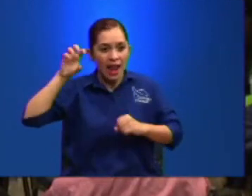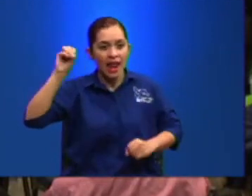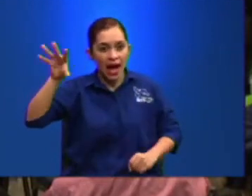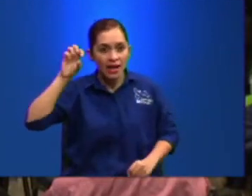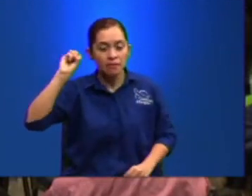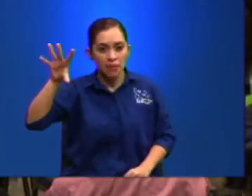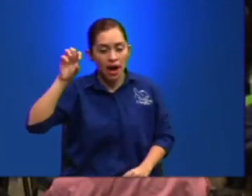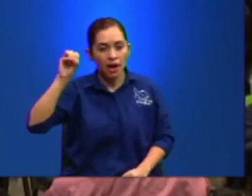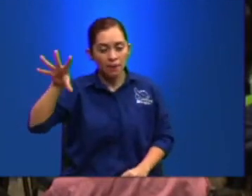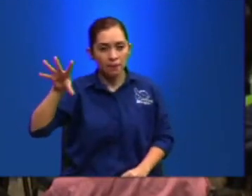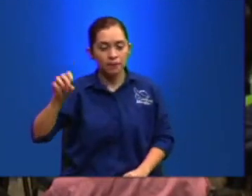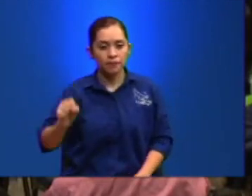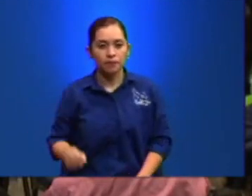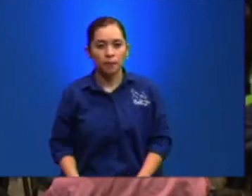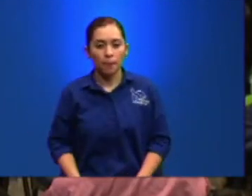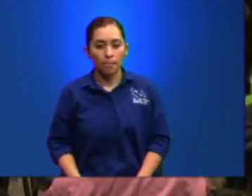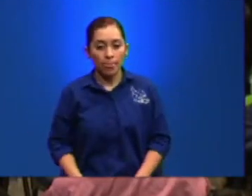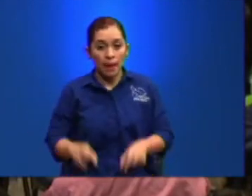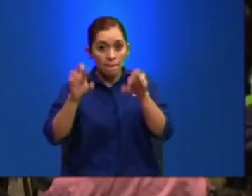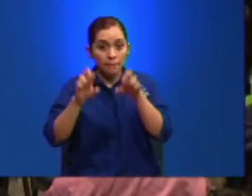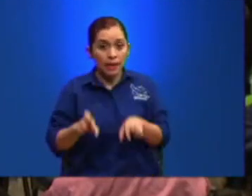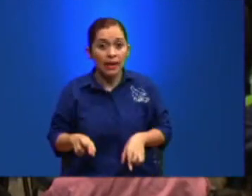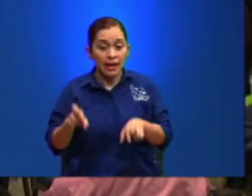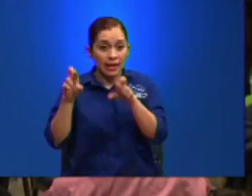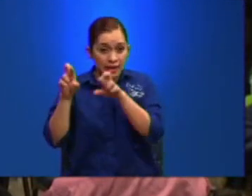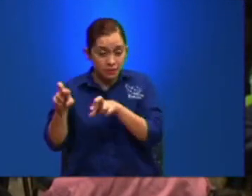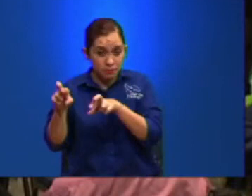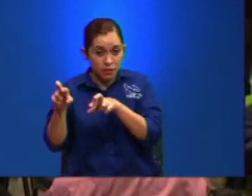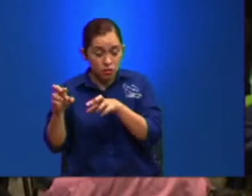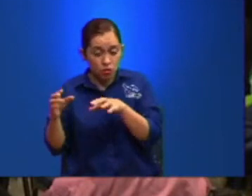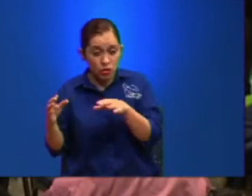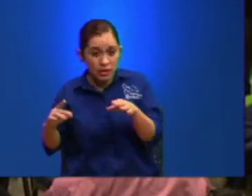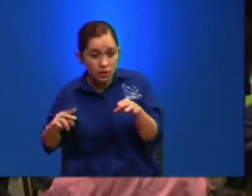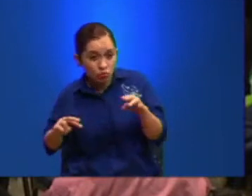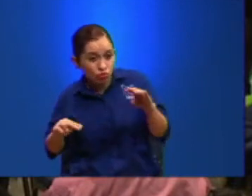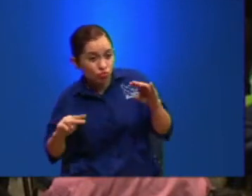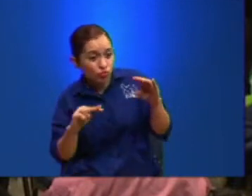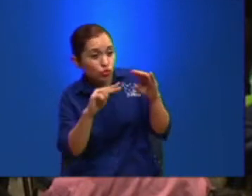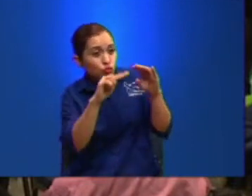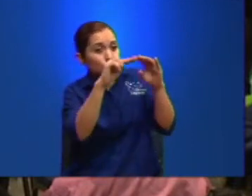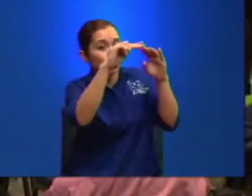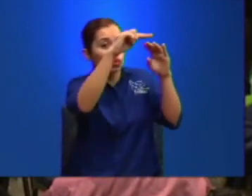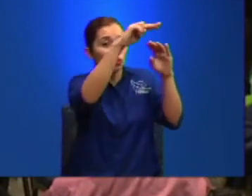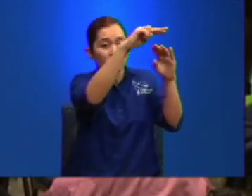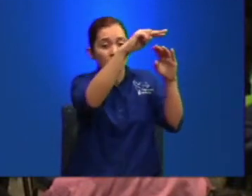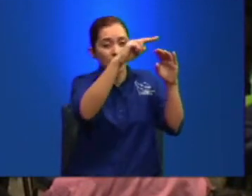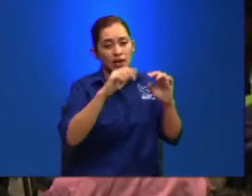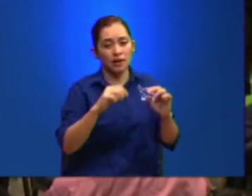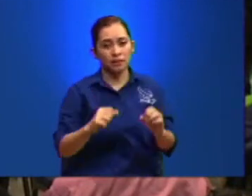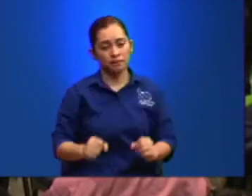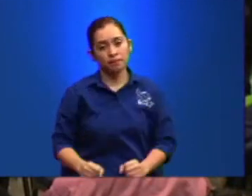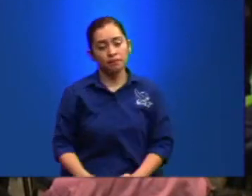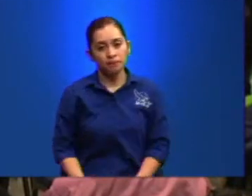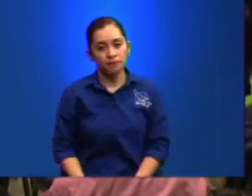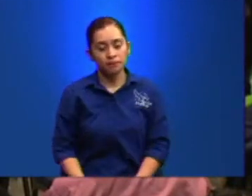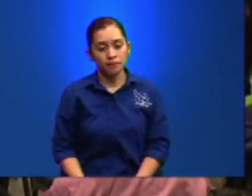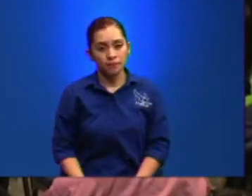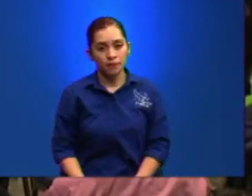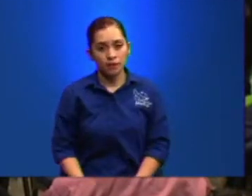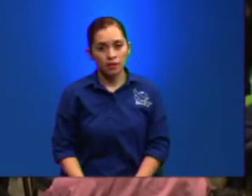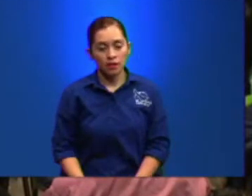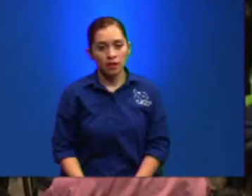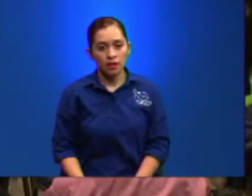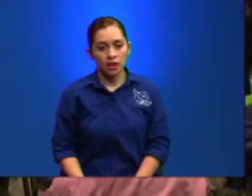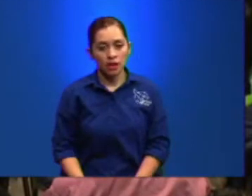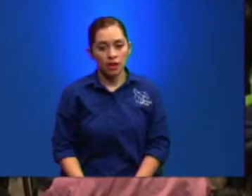lugares inalcanzables por un tsunami va y cuando lo vio no no hizo nada